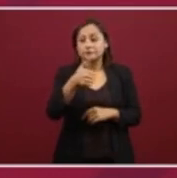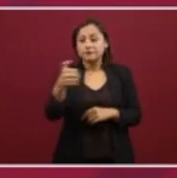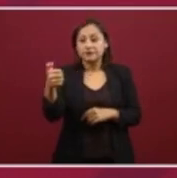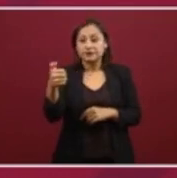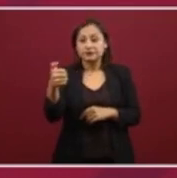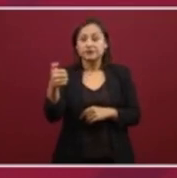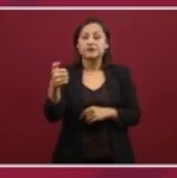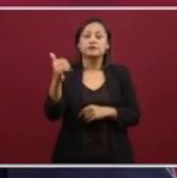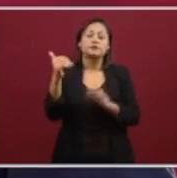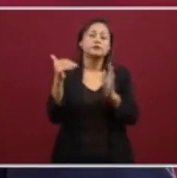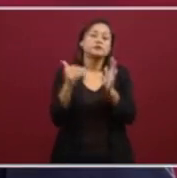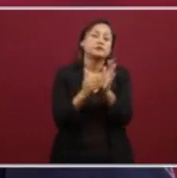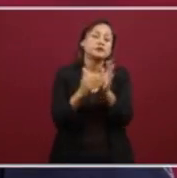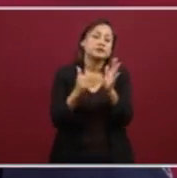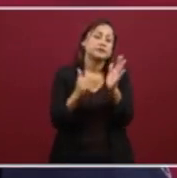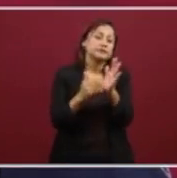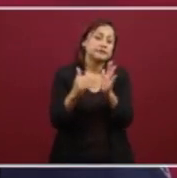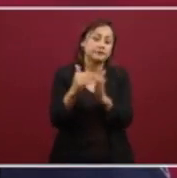5,600,000,000,000.